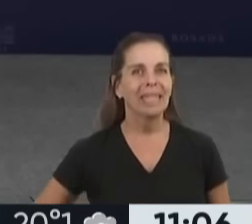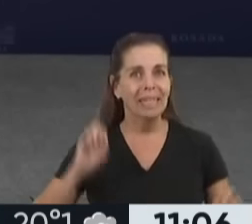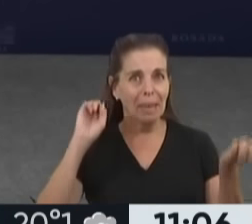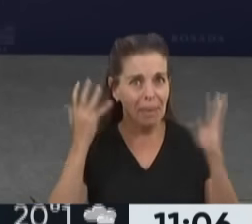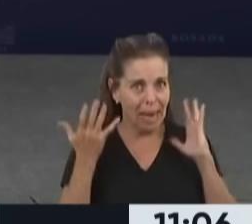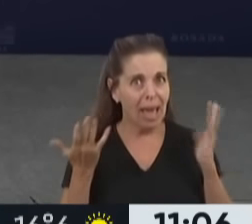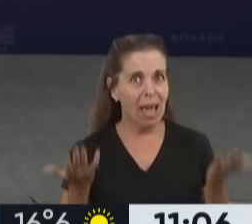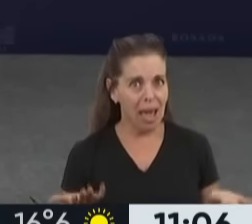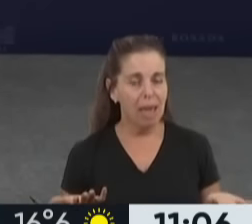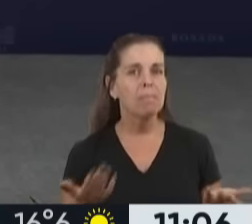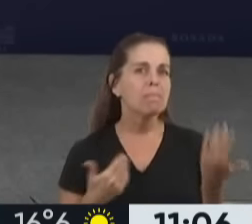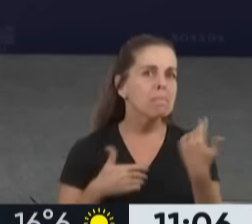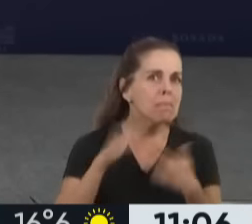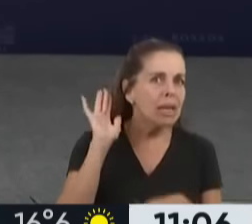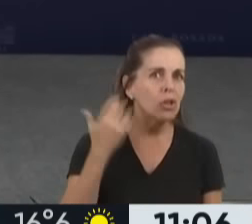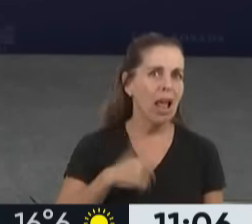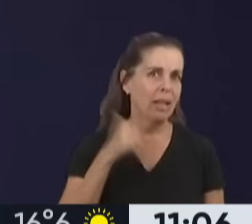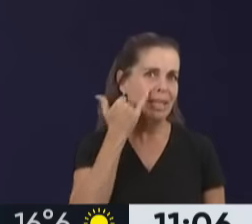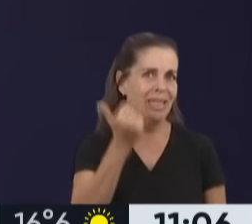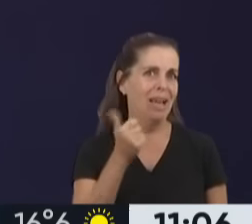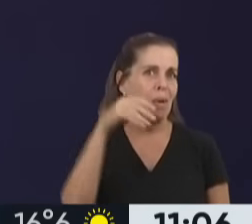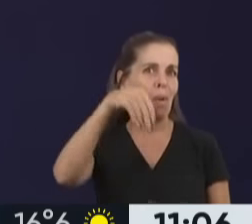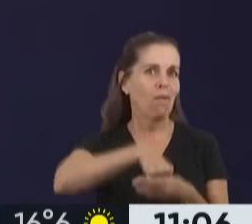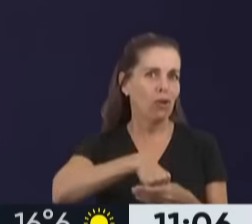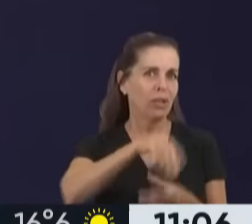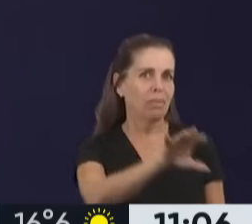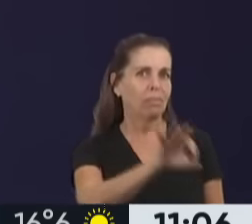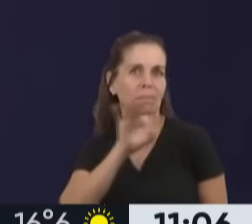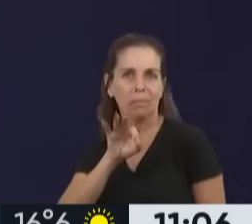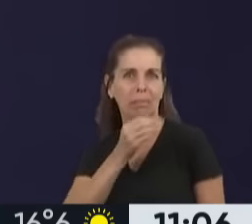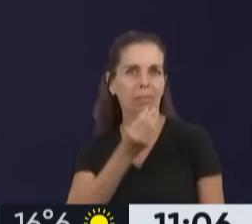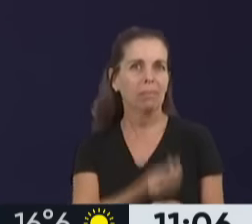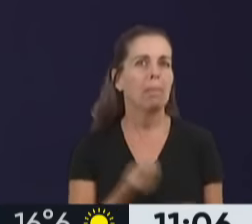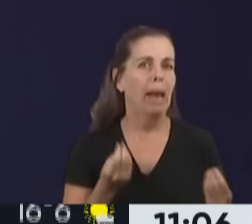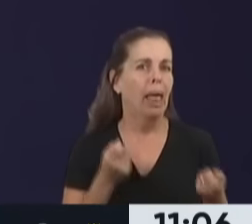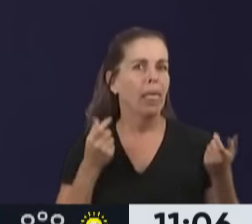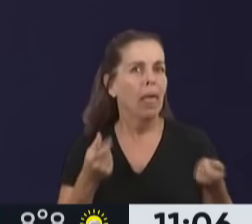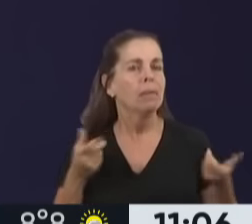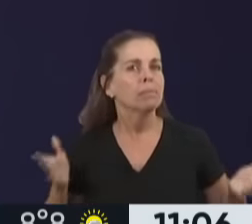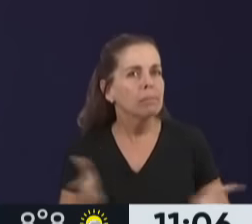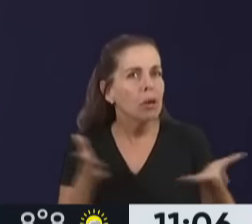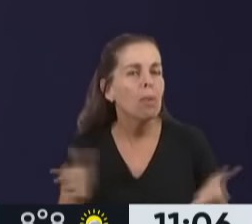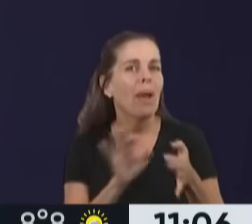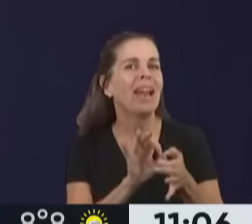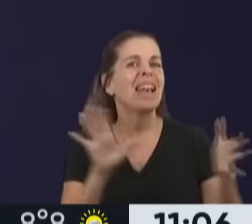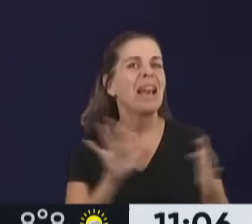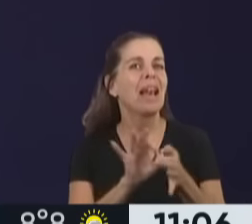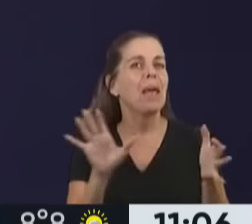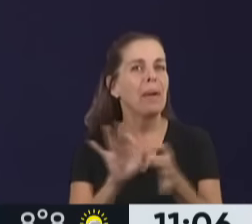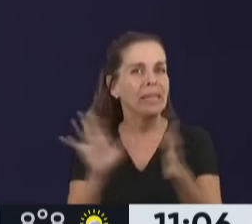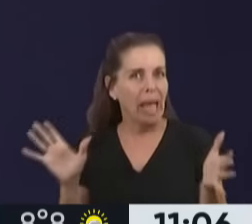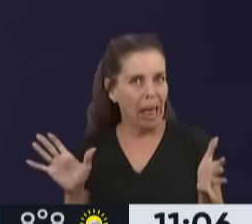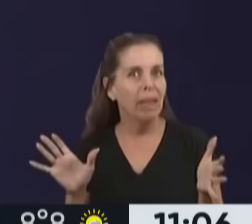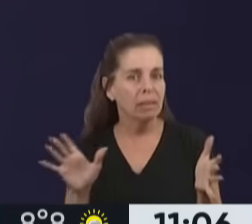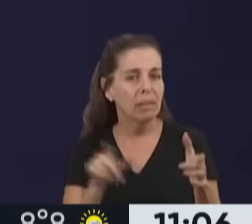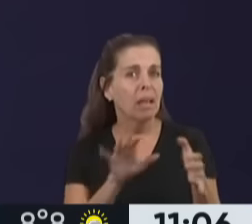votado por la amplia mayoría de los argentinos con el compromiso de promover libertades libertades que son parte del desarrollo de nuestra nación